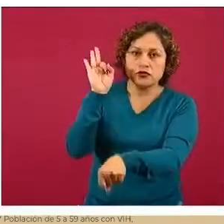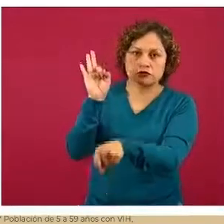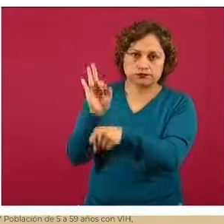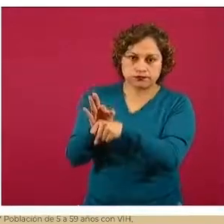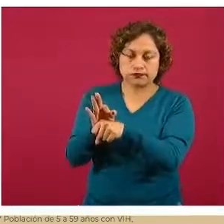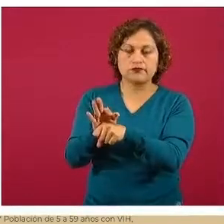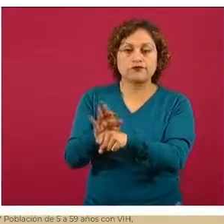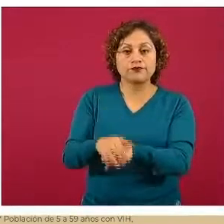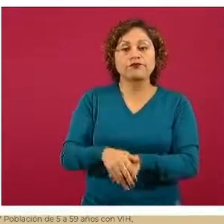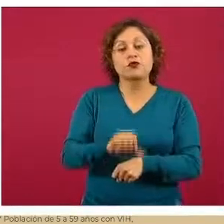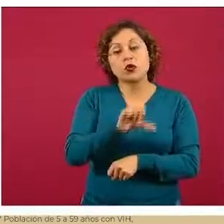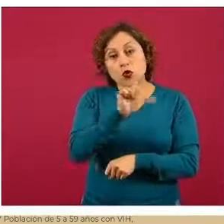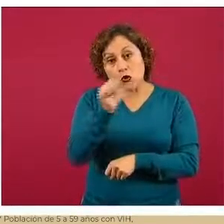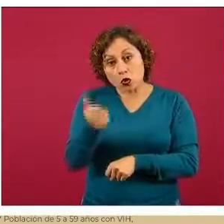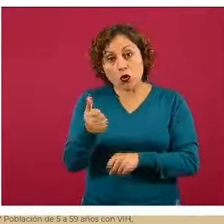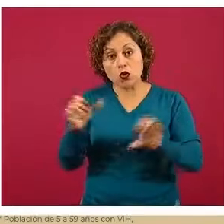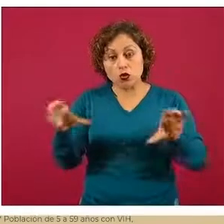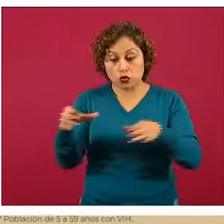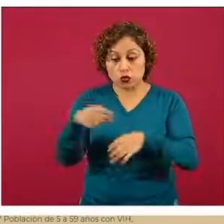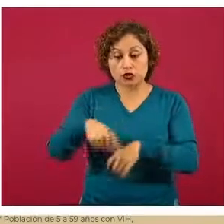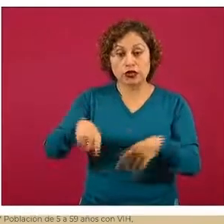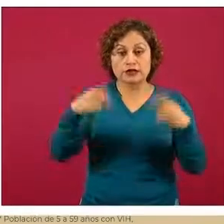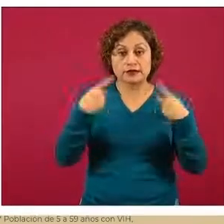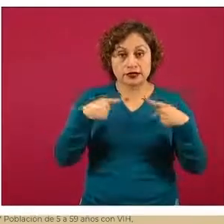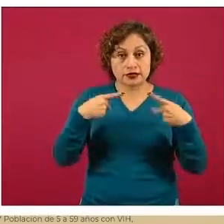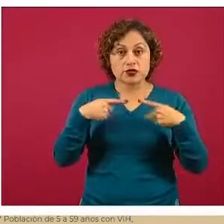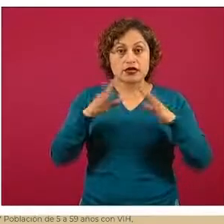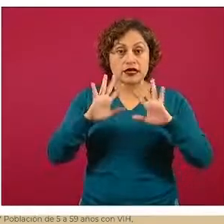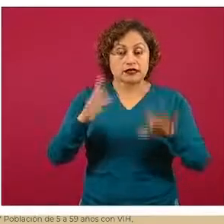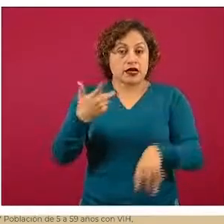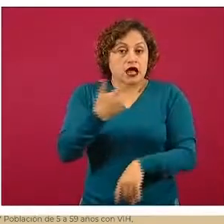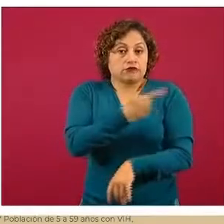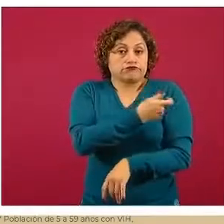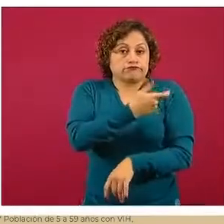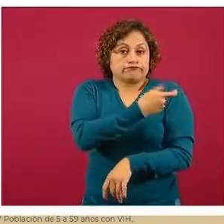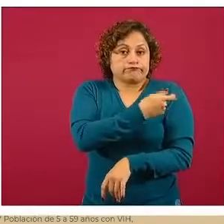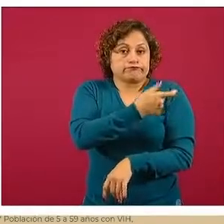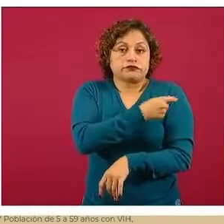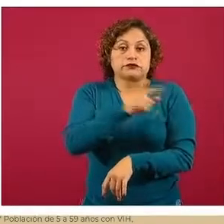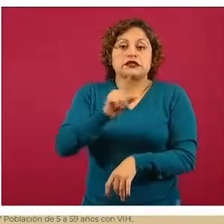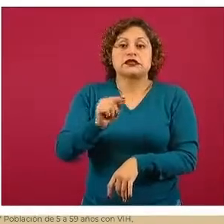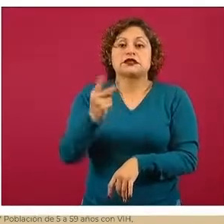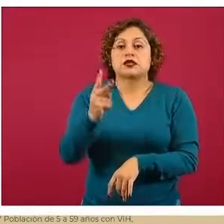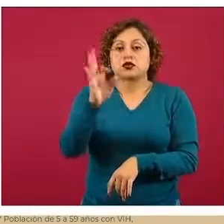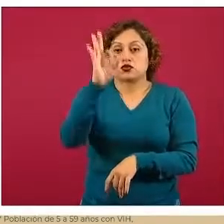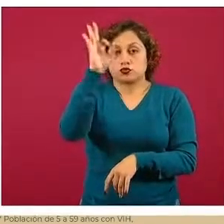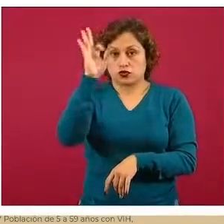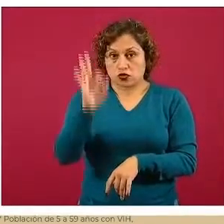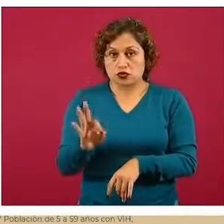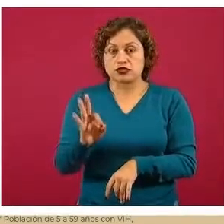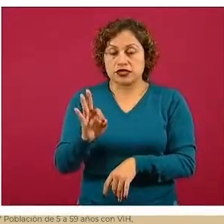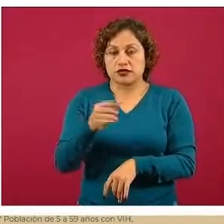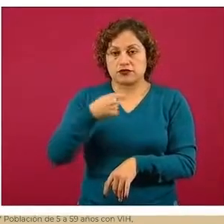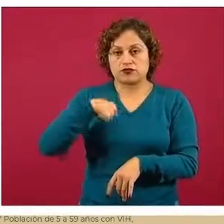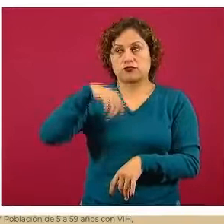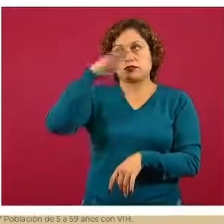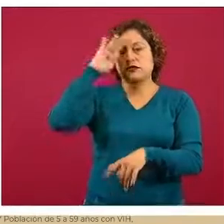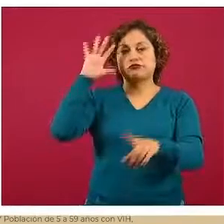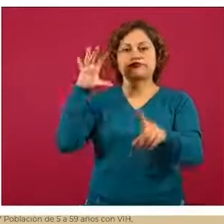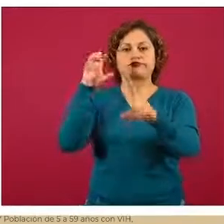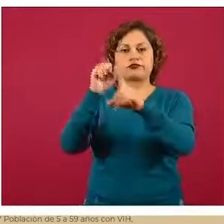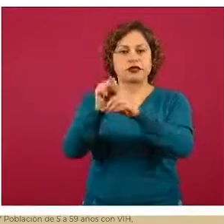vemos que ha incrementado también de manera importante y avanzado con ya un 72% de la meta cubierta para esta